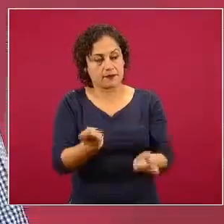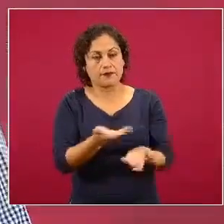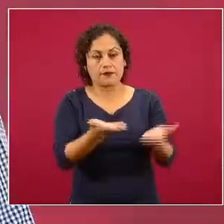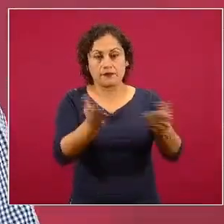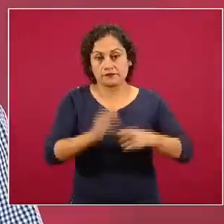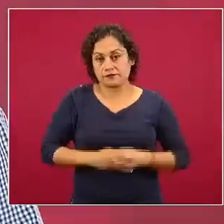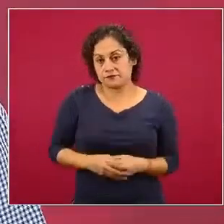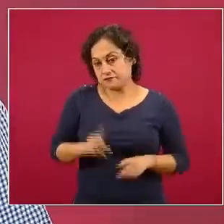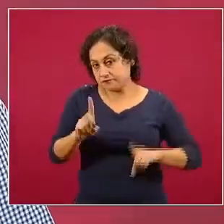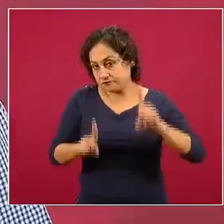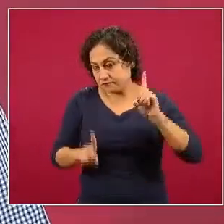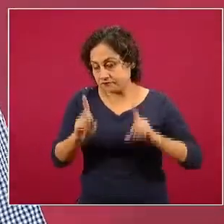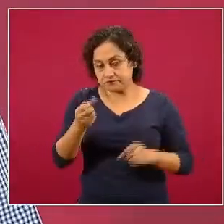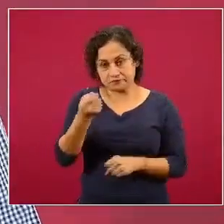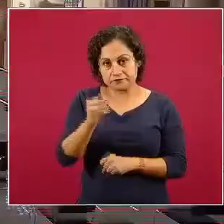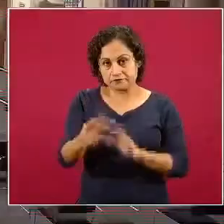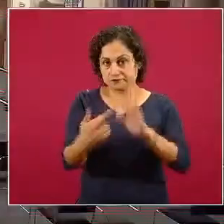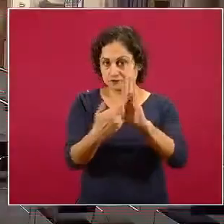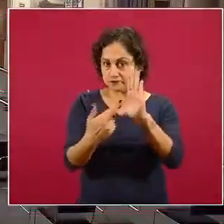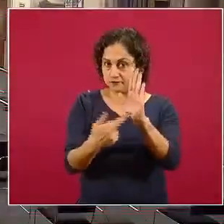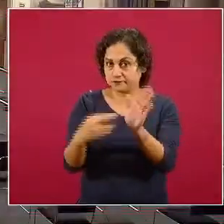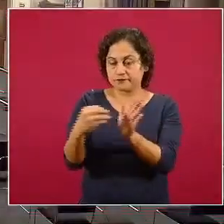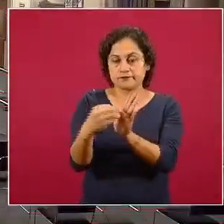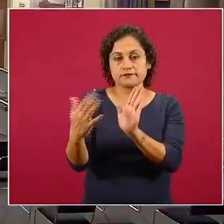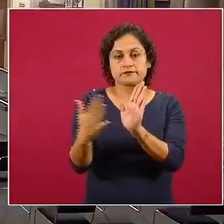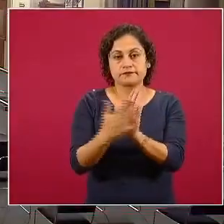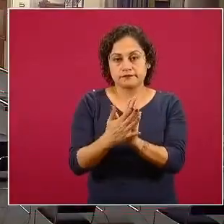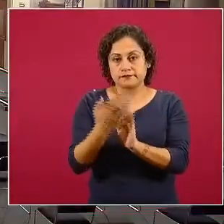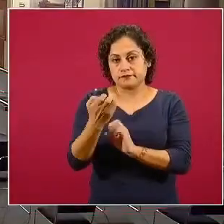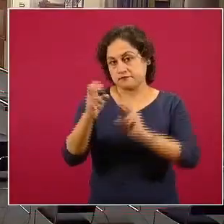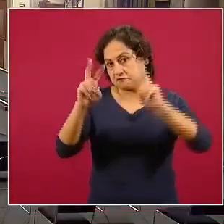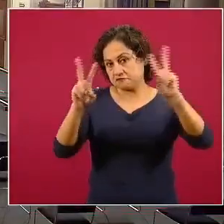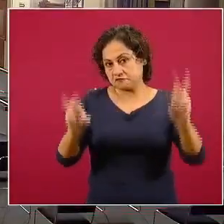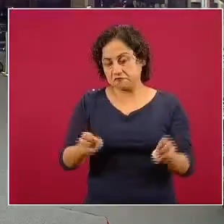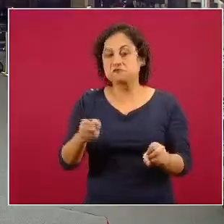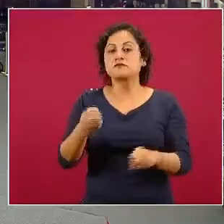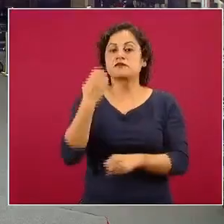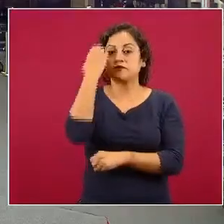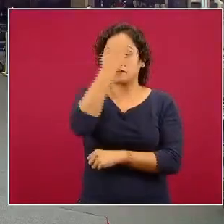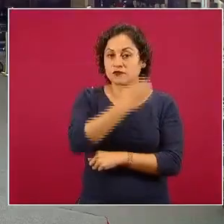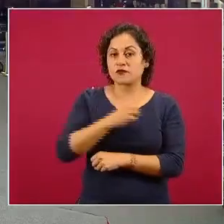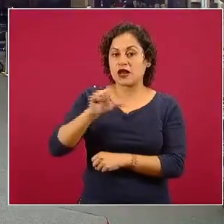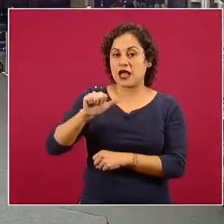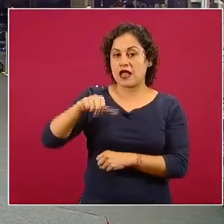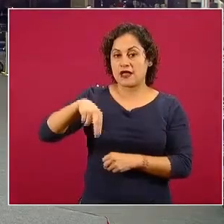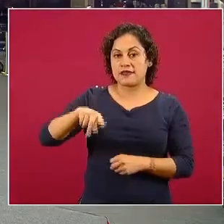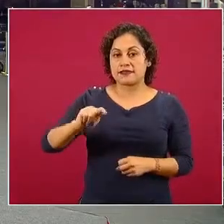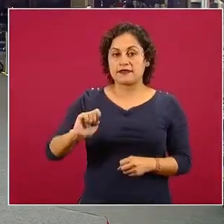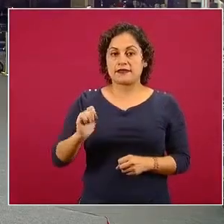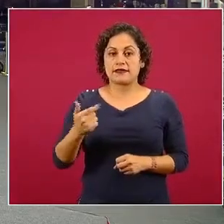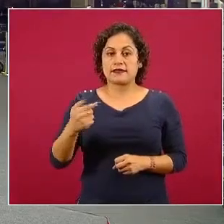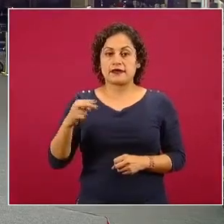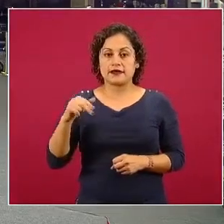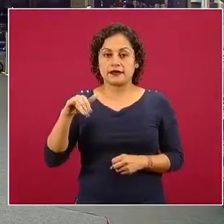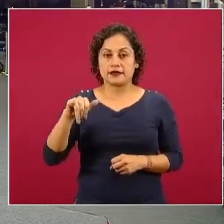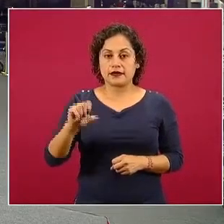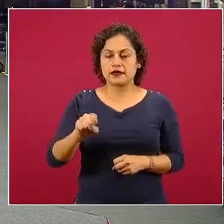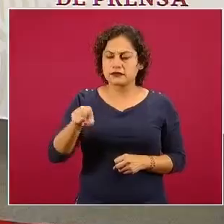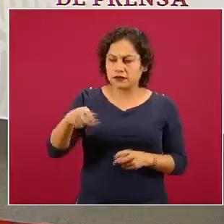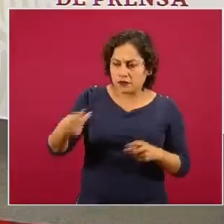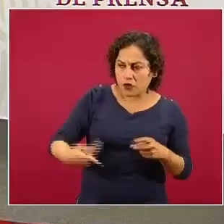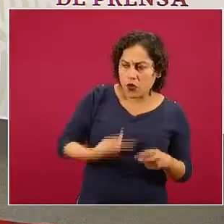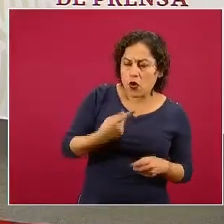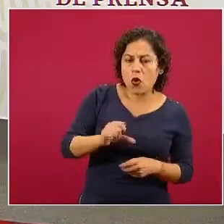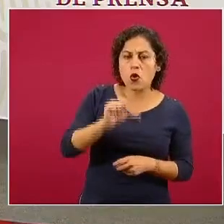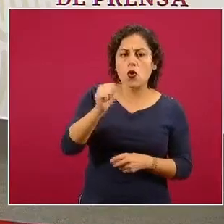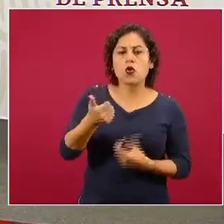proporcionarles, ¿no? Eso en relación a las pruebas antigénicas. Estábamos también en la pregunta en relación a lo